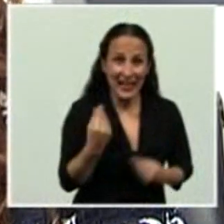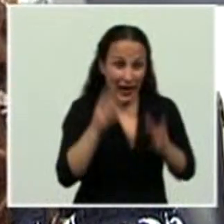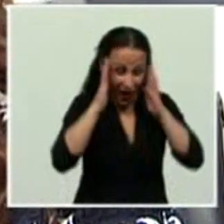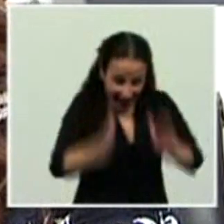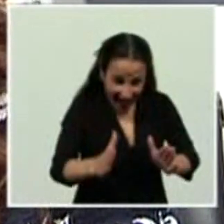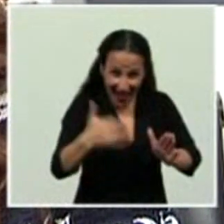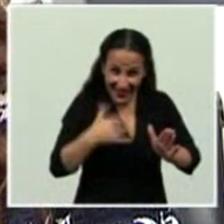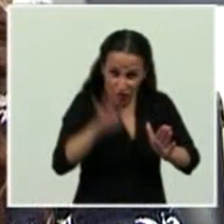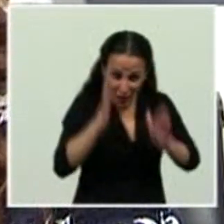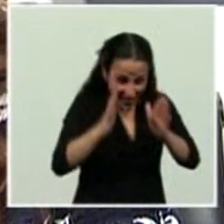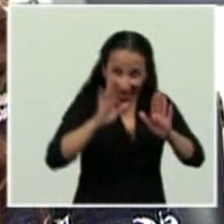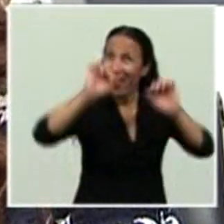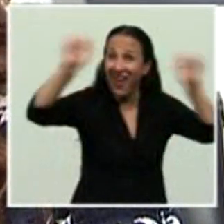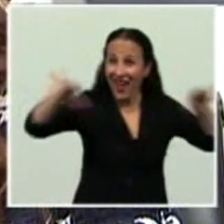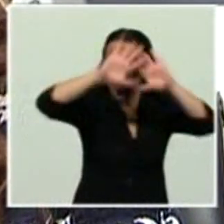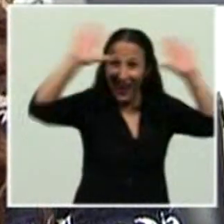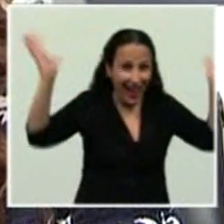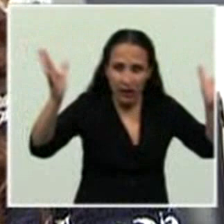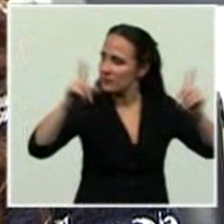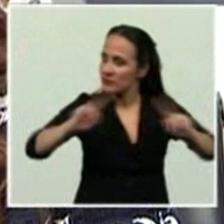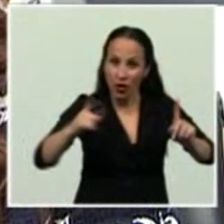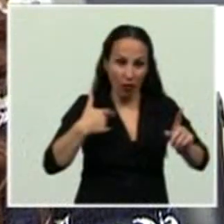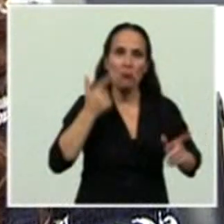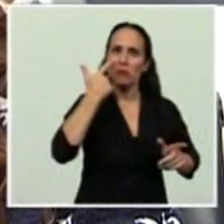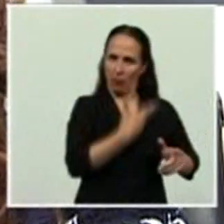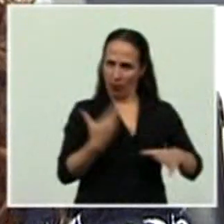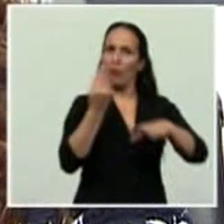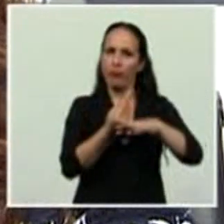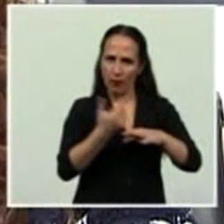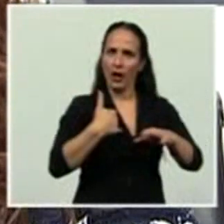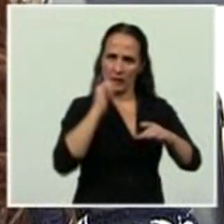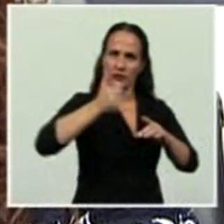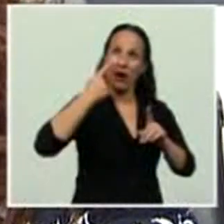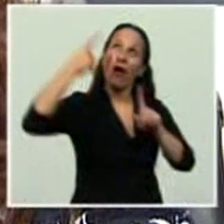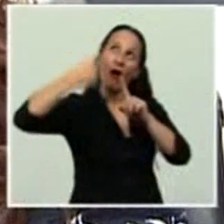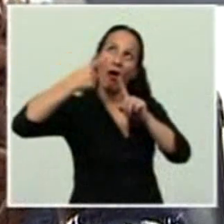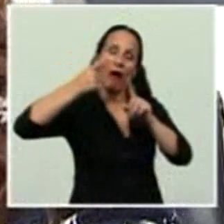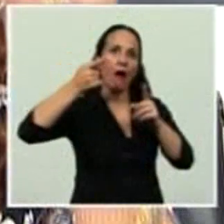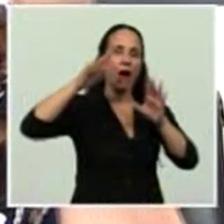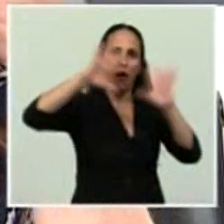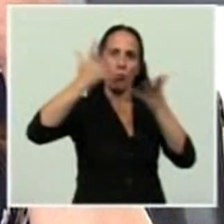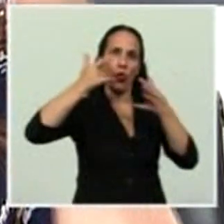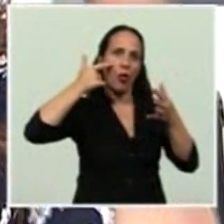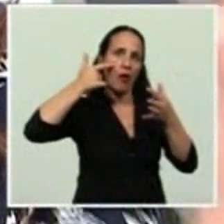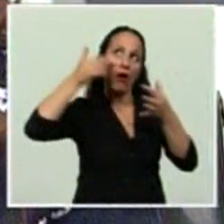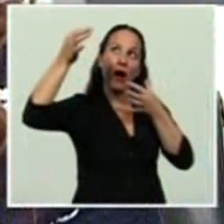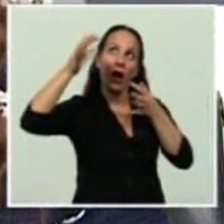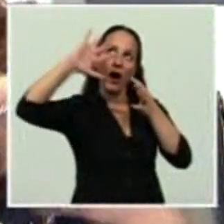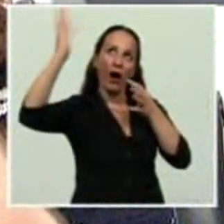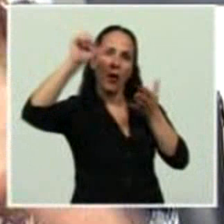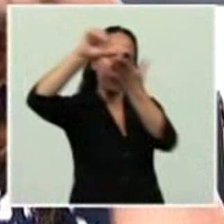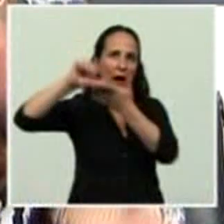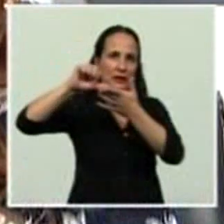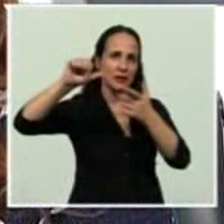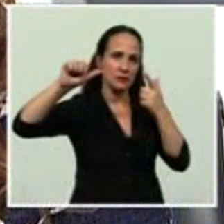argentina se gobierna la Argentina mirando lo que pasa en el mundo un ojo afuera y el otro adentro